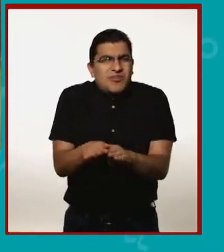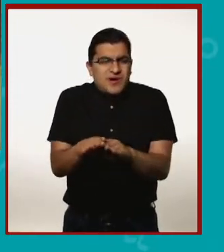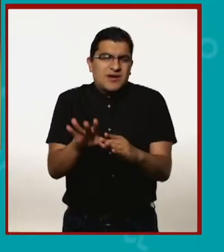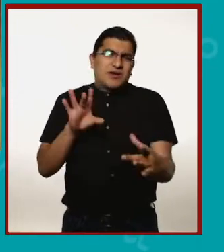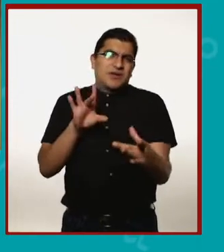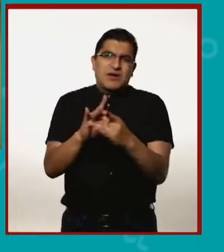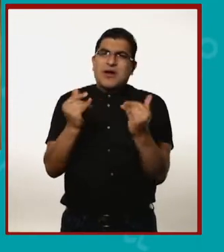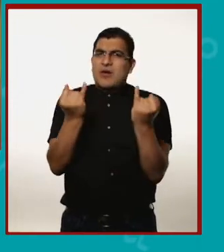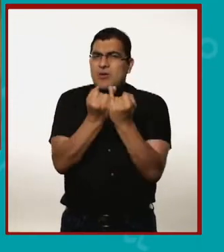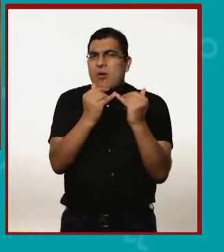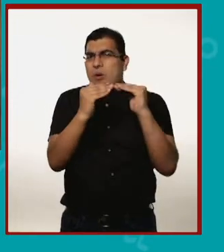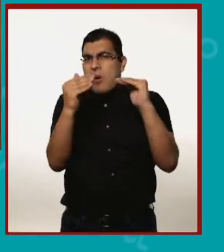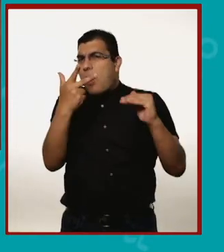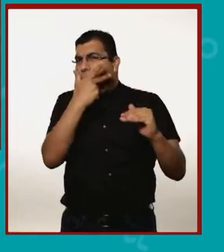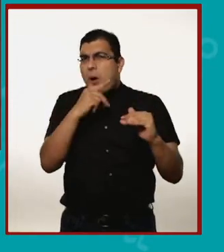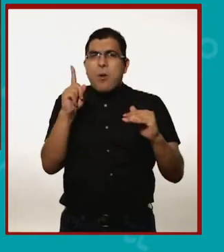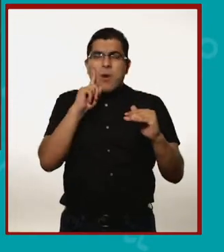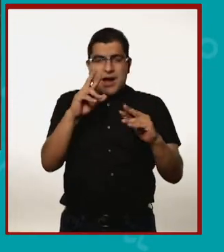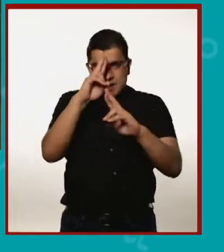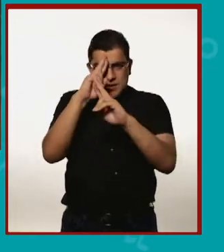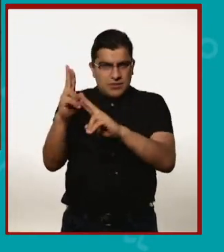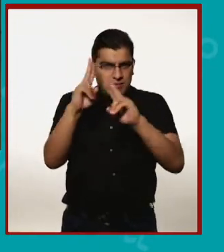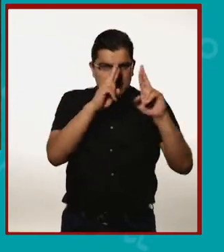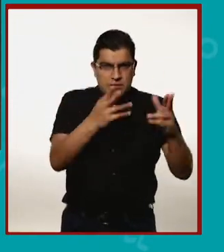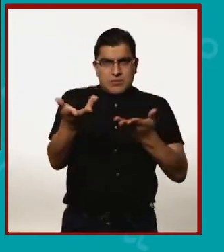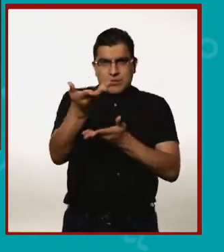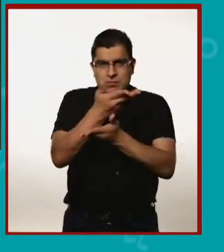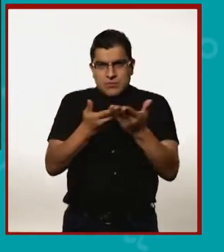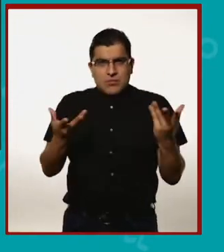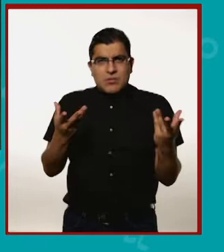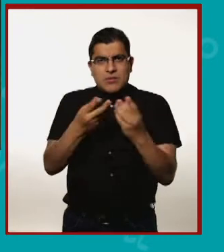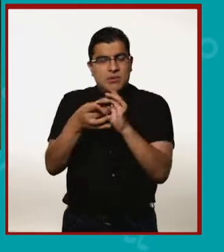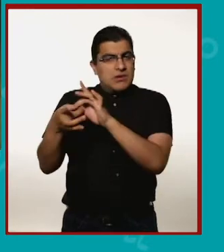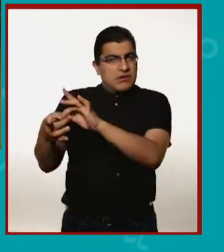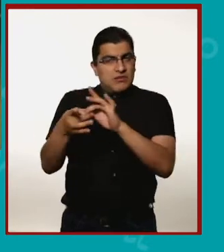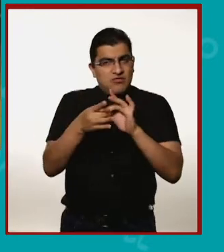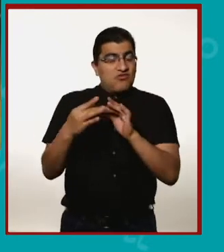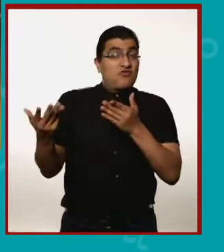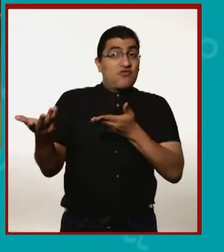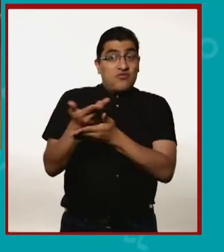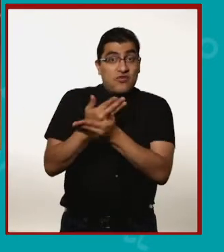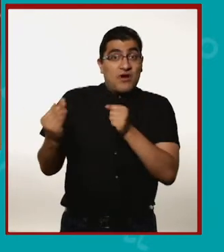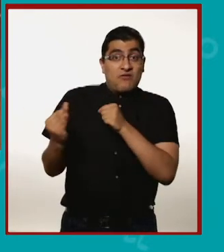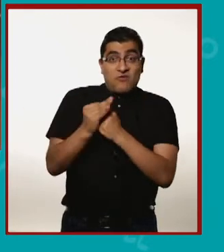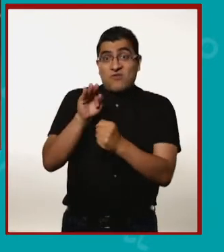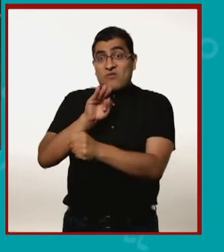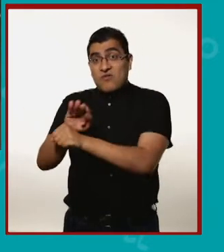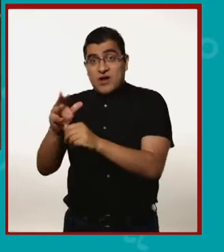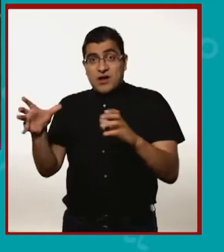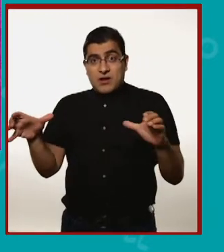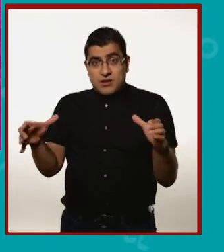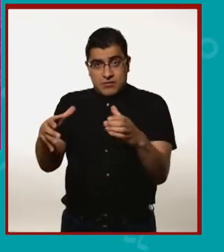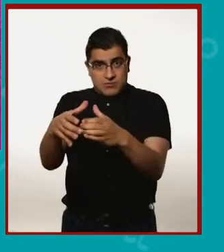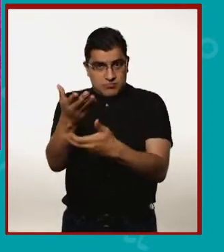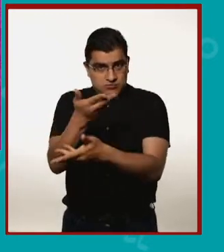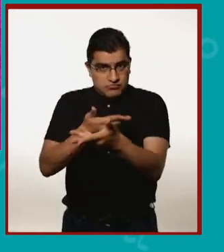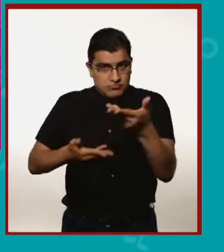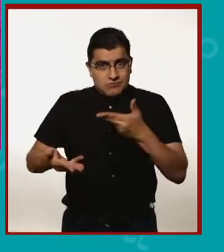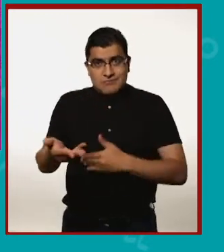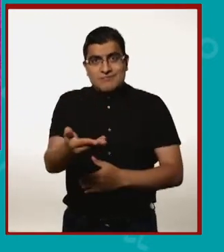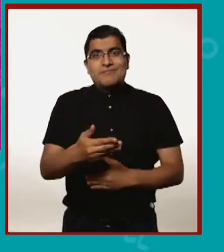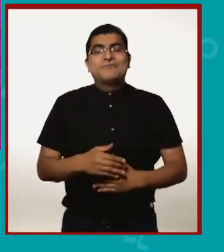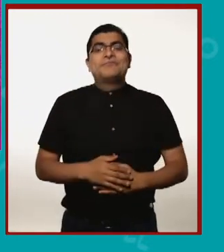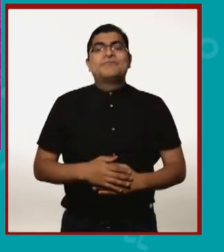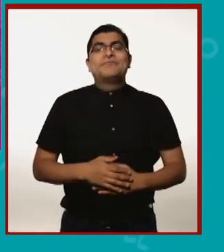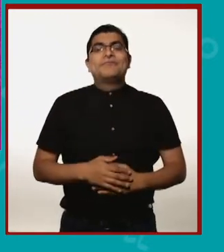hacerse con base en la igualdad y el respeto, para construir relaciones que fortalecen a la comunidad.